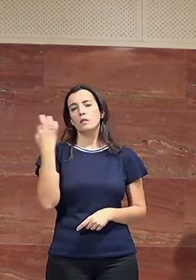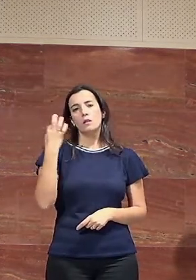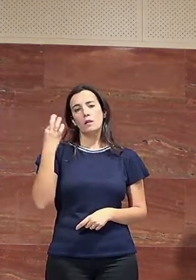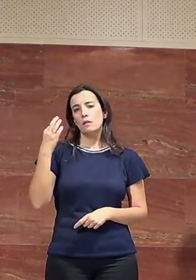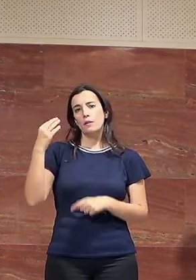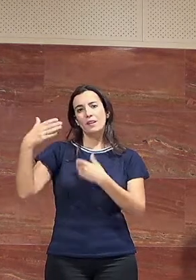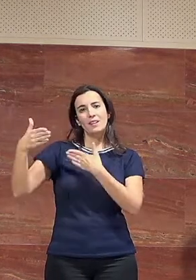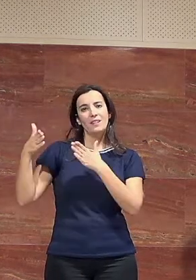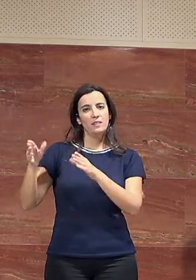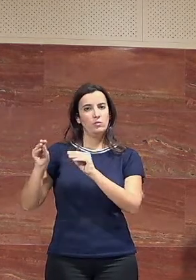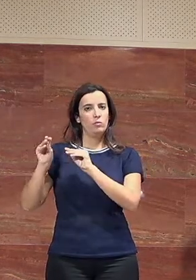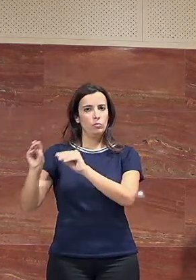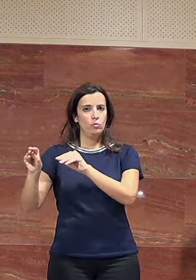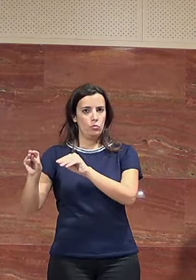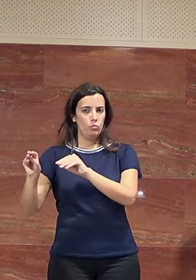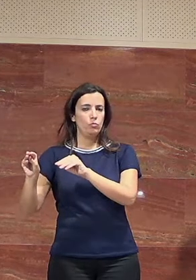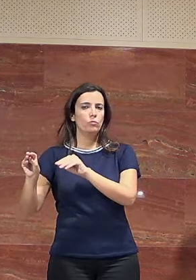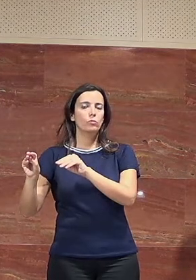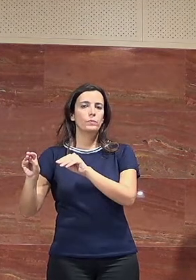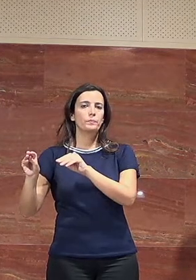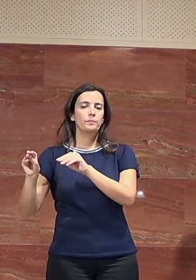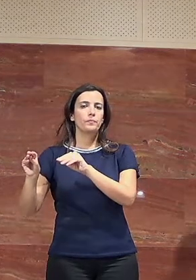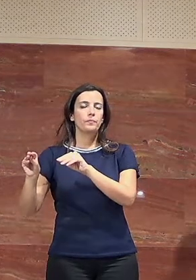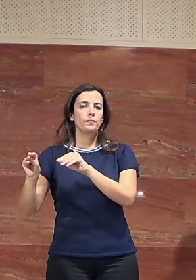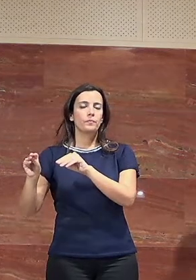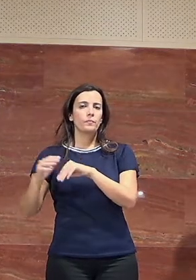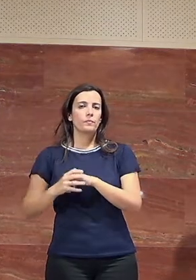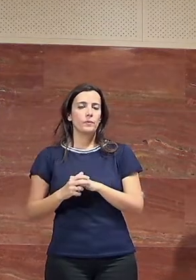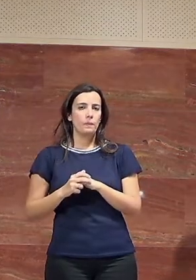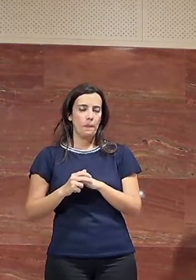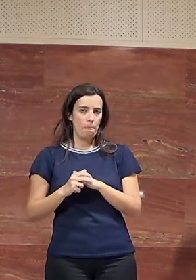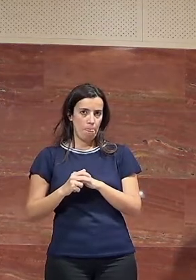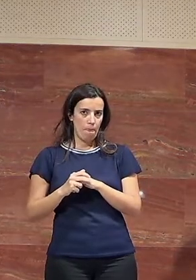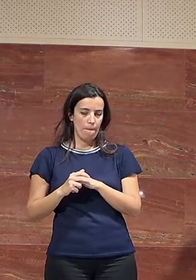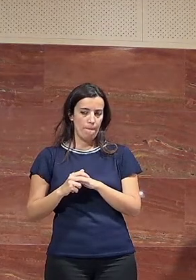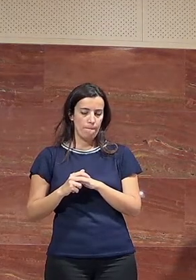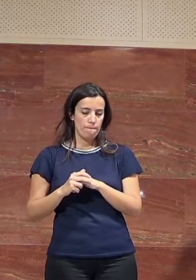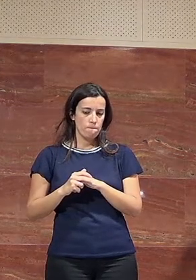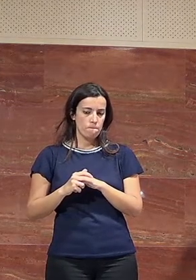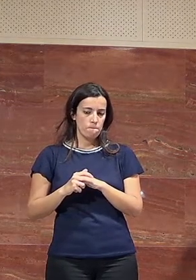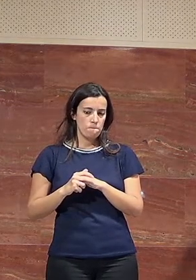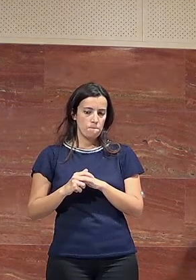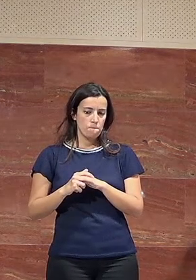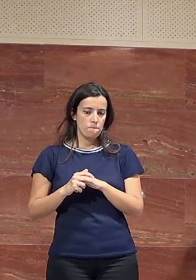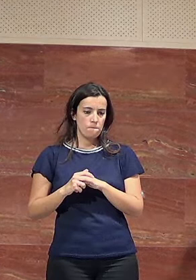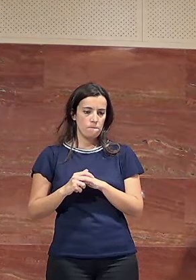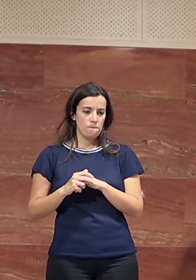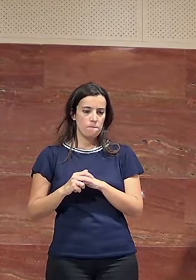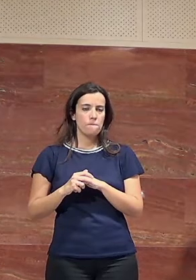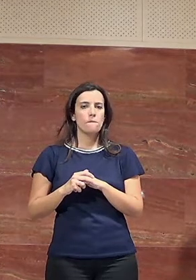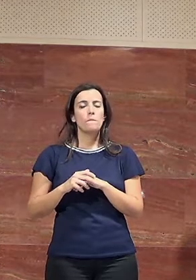propia cámara en el Sí, piso. su habitación, ¿no? Así, Su sí, propia habitación, sí, sí. habitación, habitación,